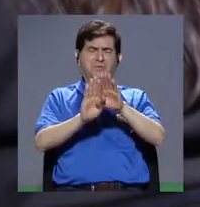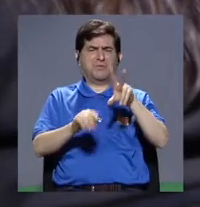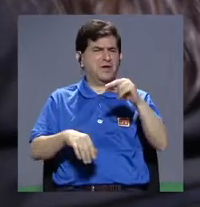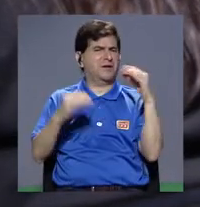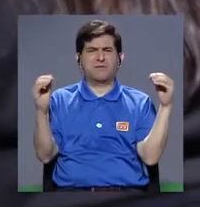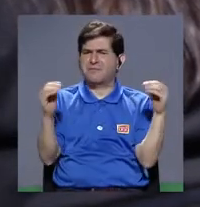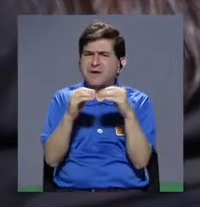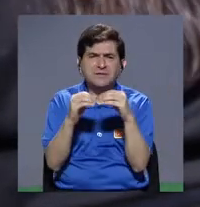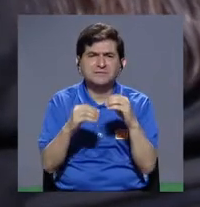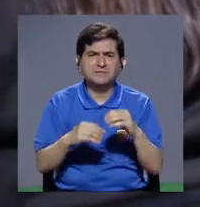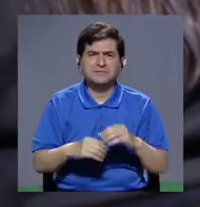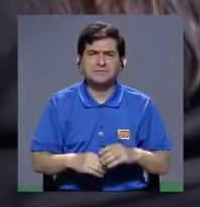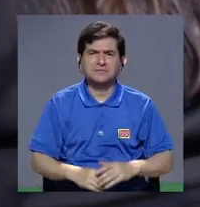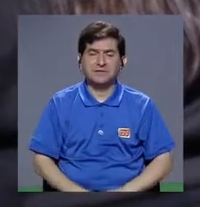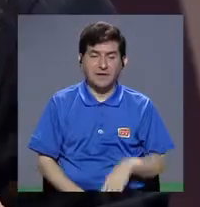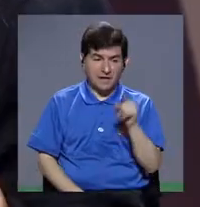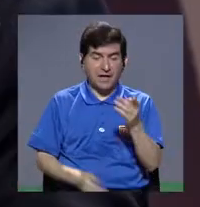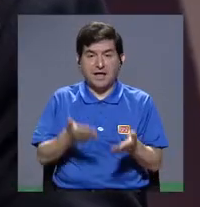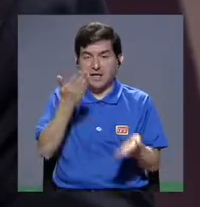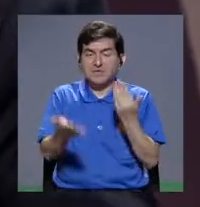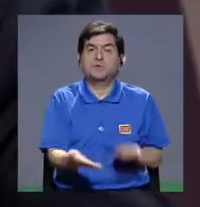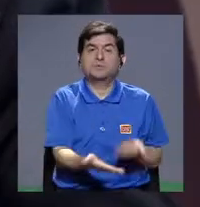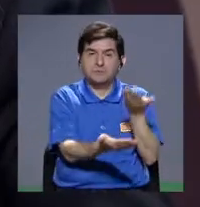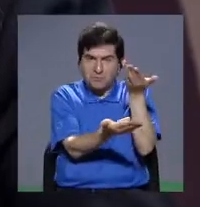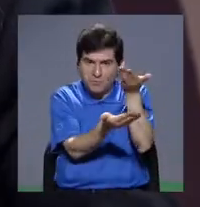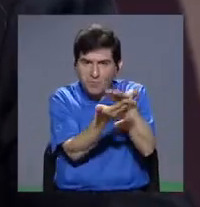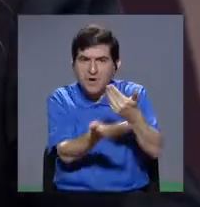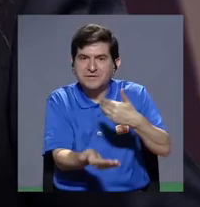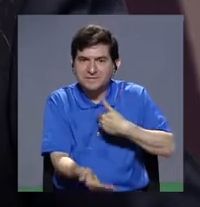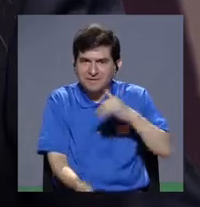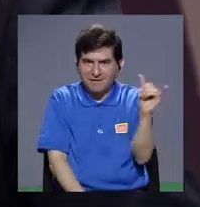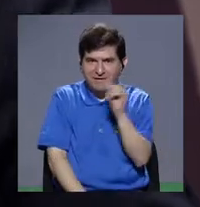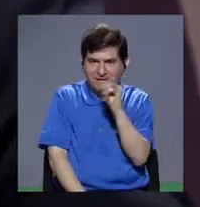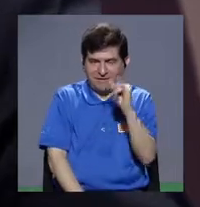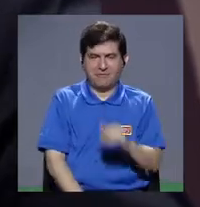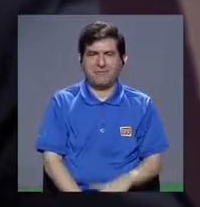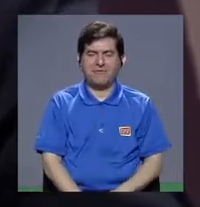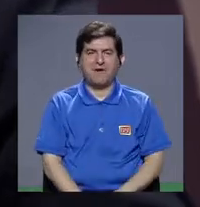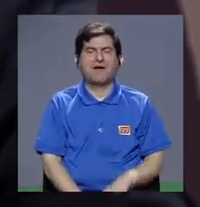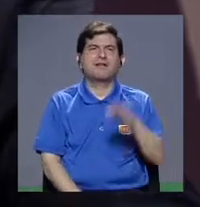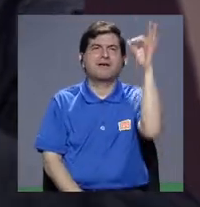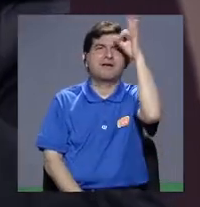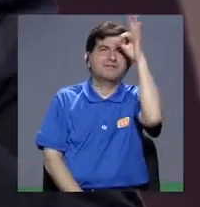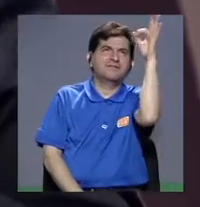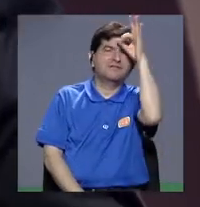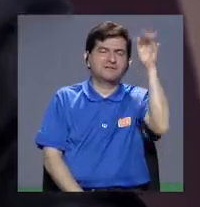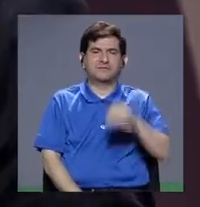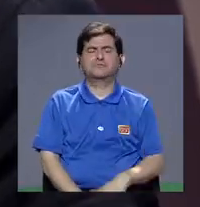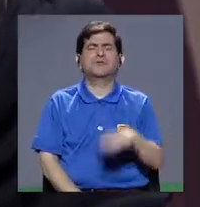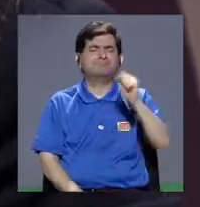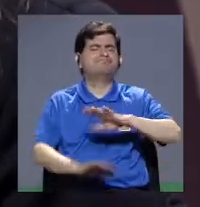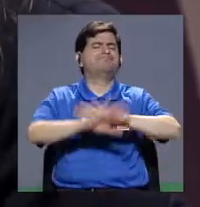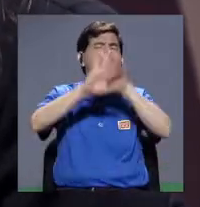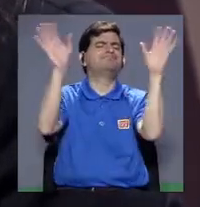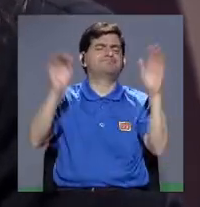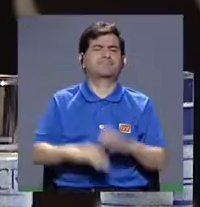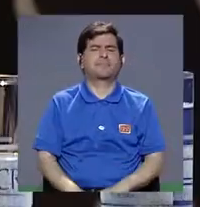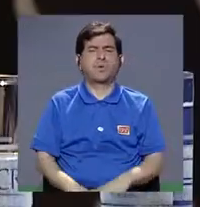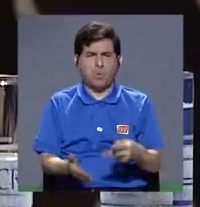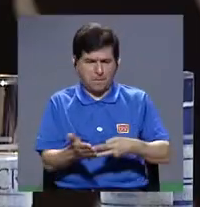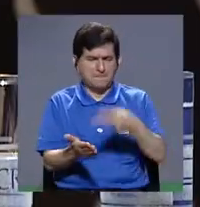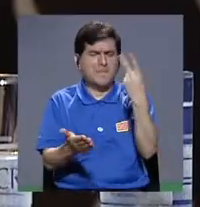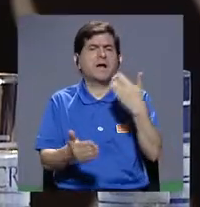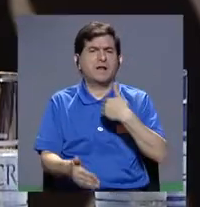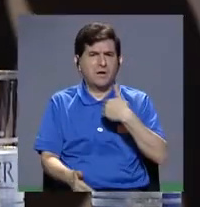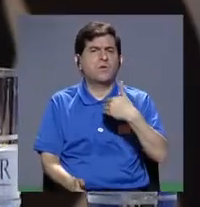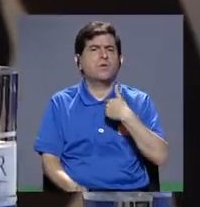dejar de serlo y eso es un poco la propuesta que hay también a nivel filosófico claro no